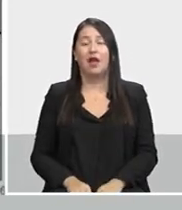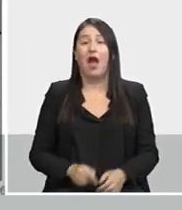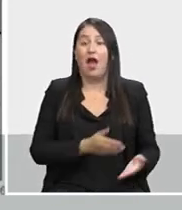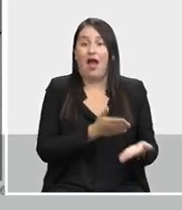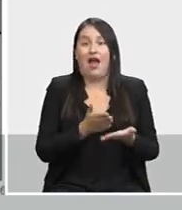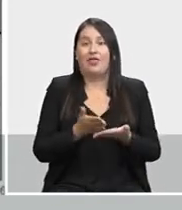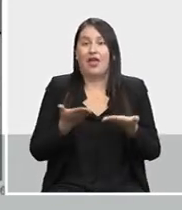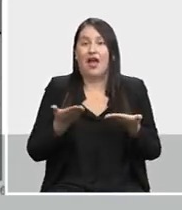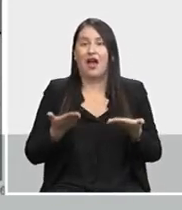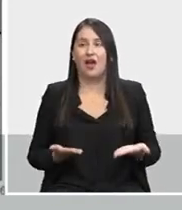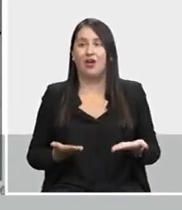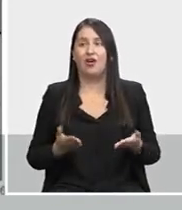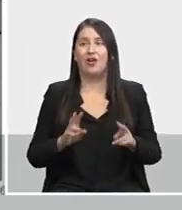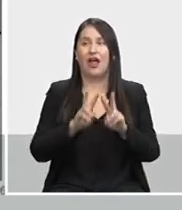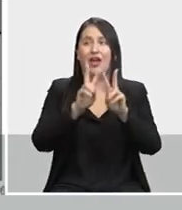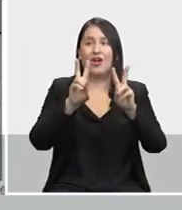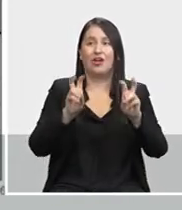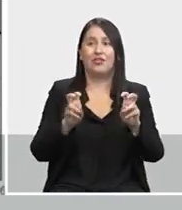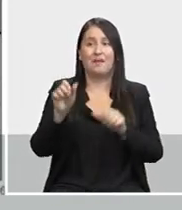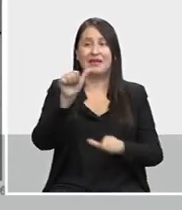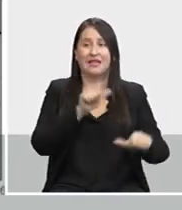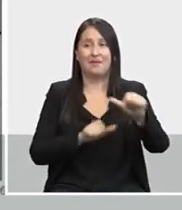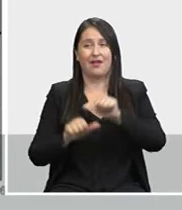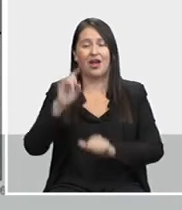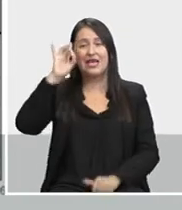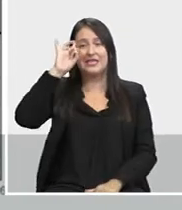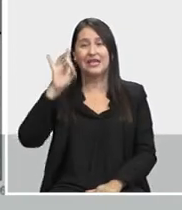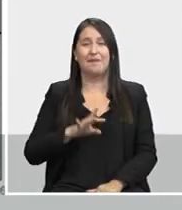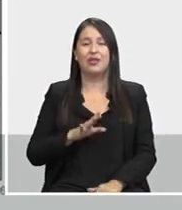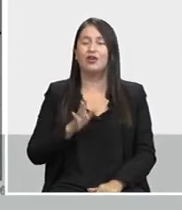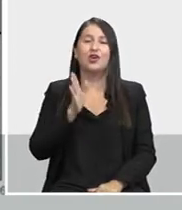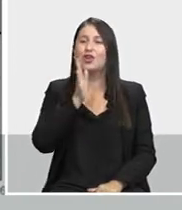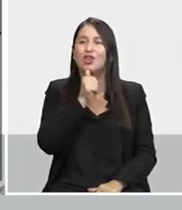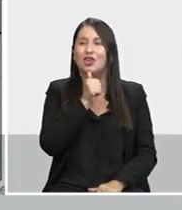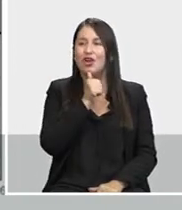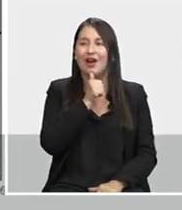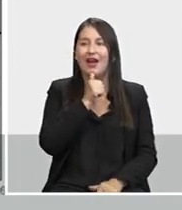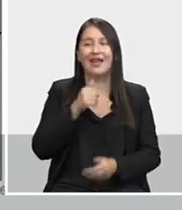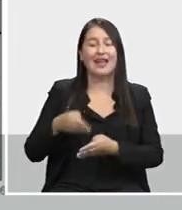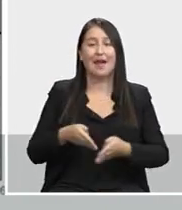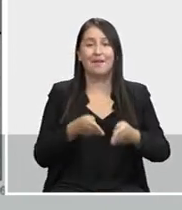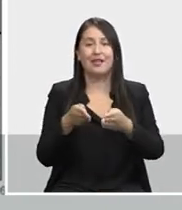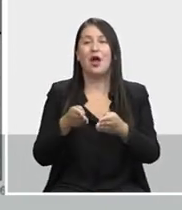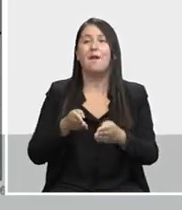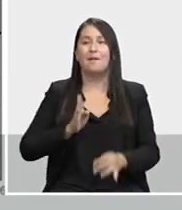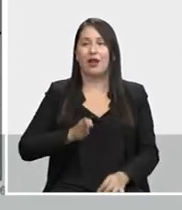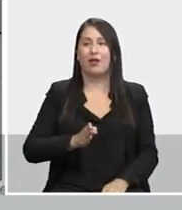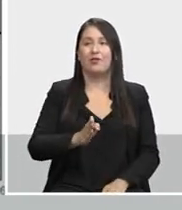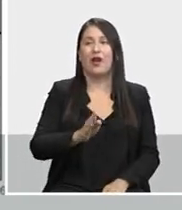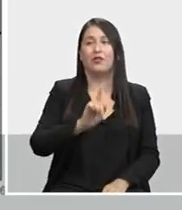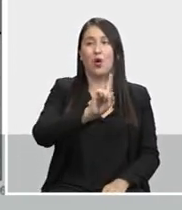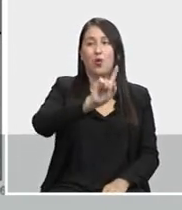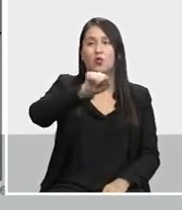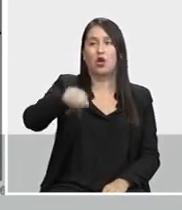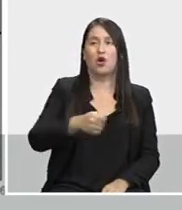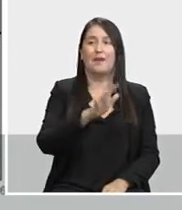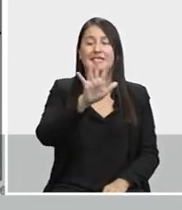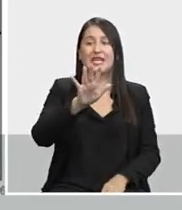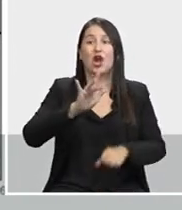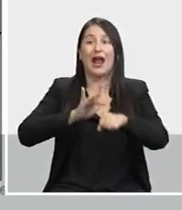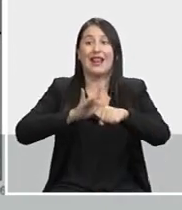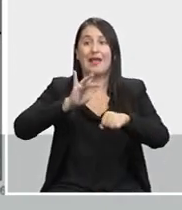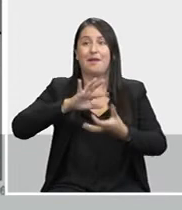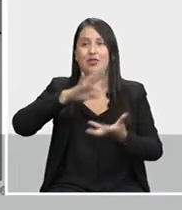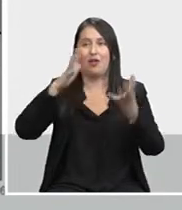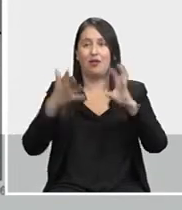como cuestión de hecho científico, sabemos que no hay camino para permanecer dentro de los 1,5 grados de calentamiento, ni